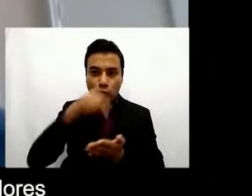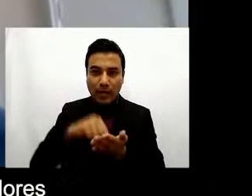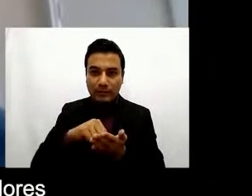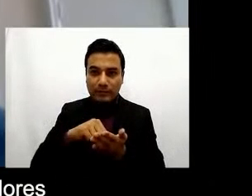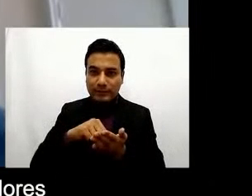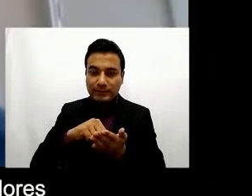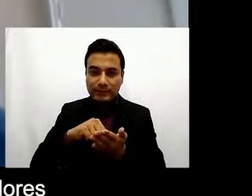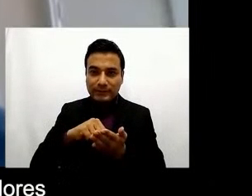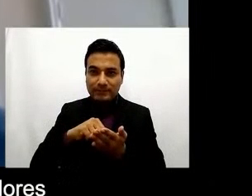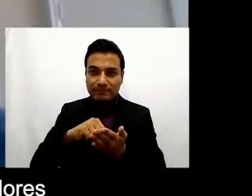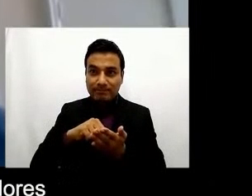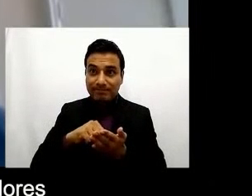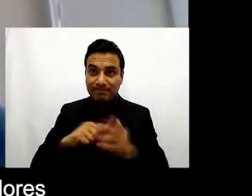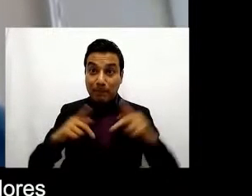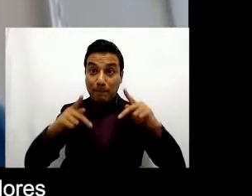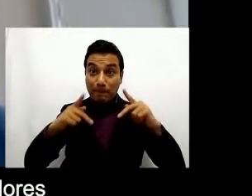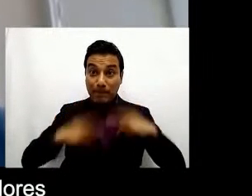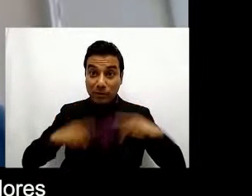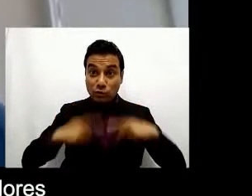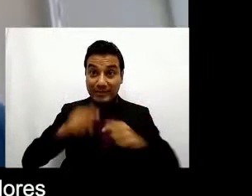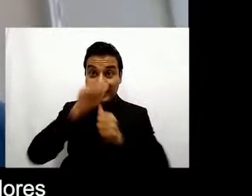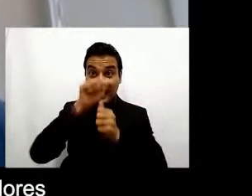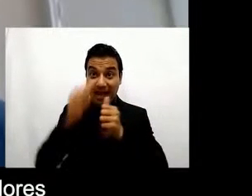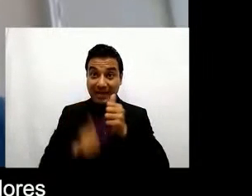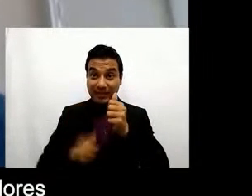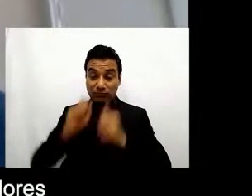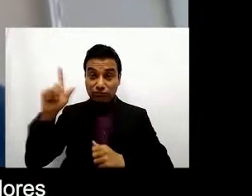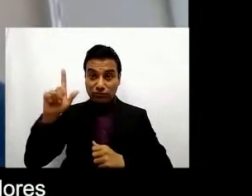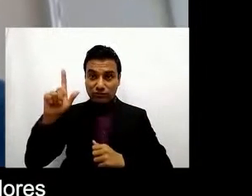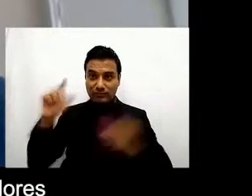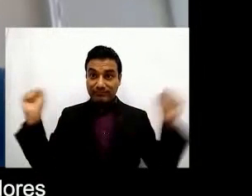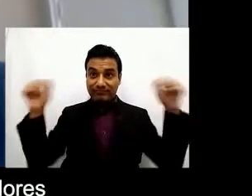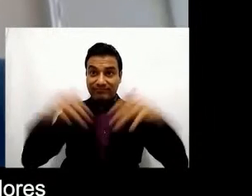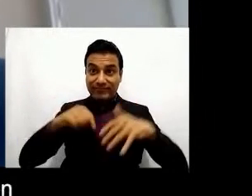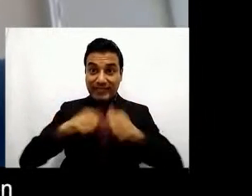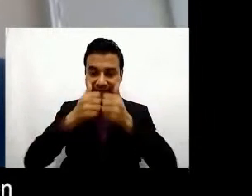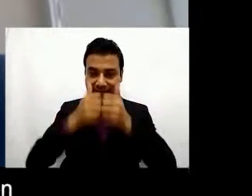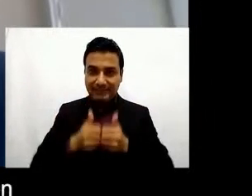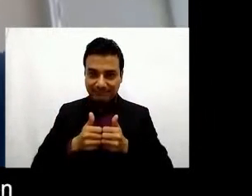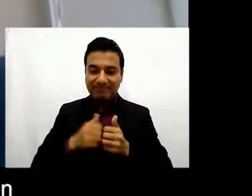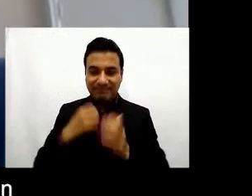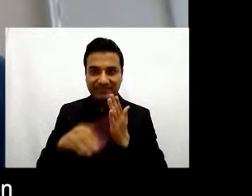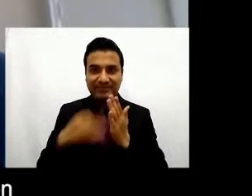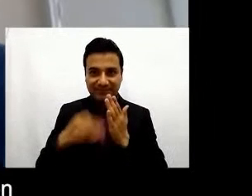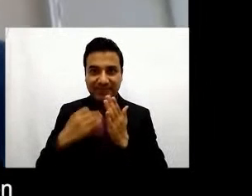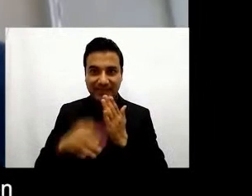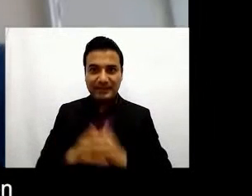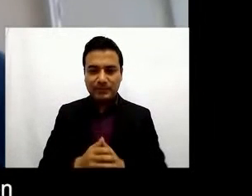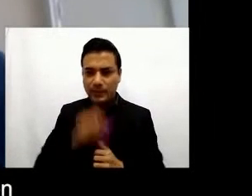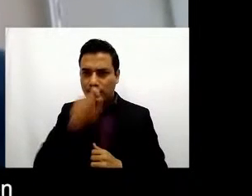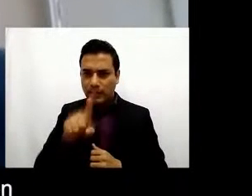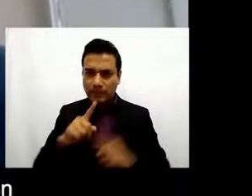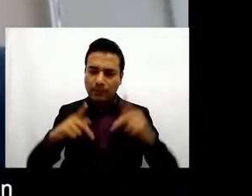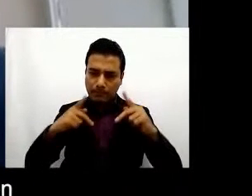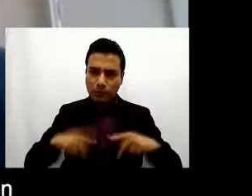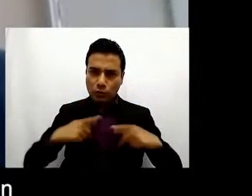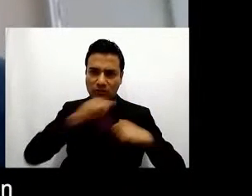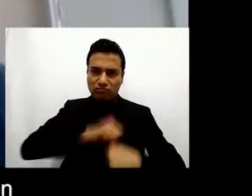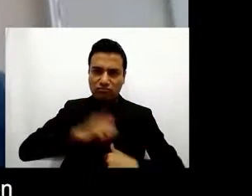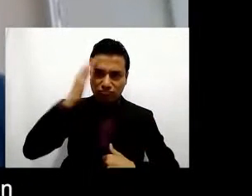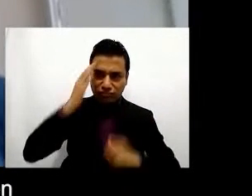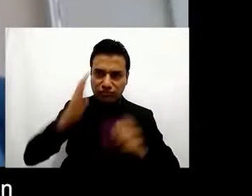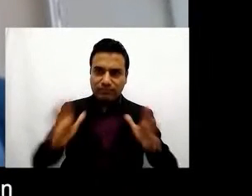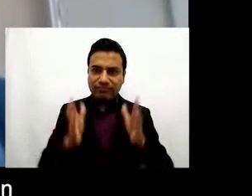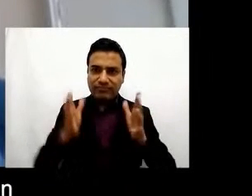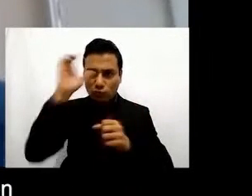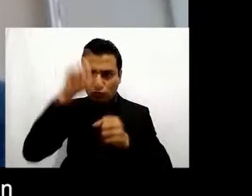los creadores de arte, ¿no? Pero también para los impulsores de distintos tipos de actividades culturales en